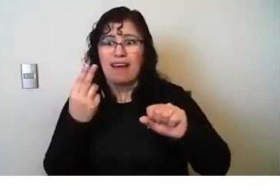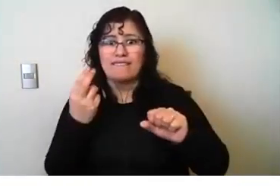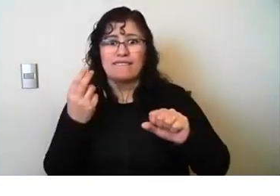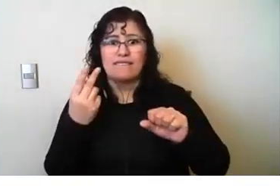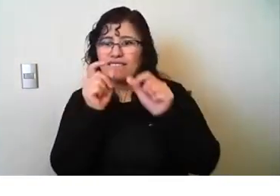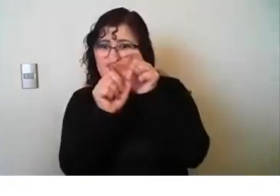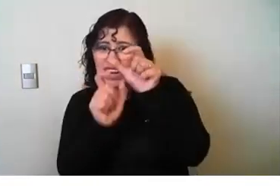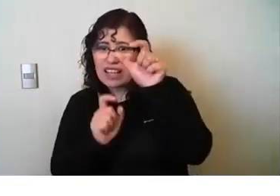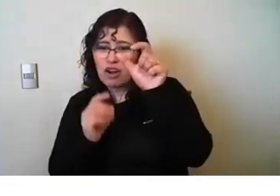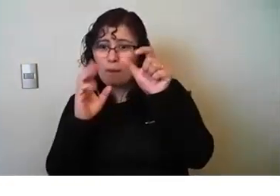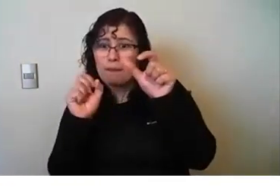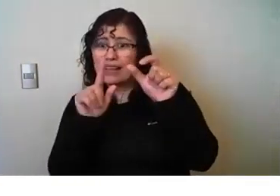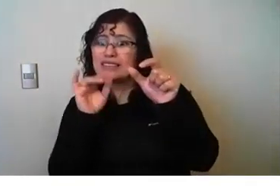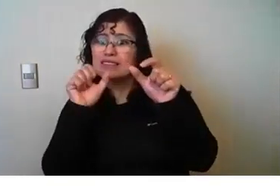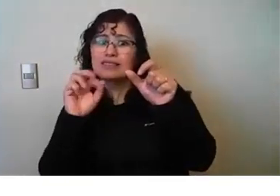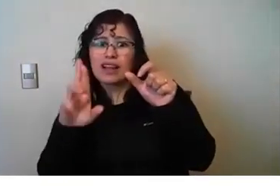va a irrigar,